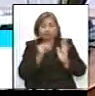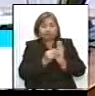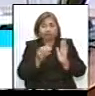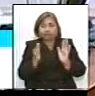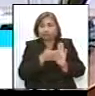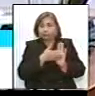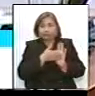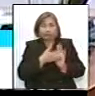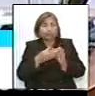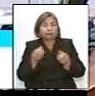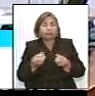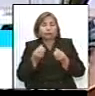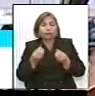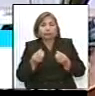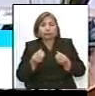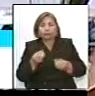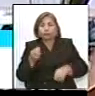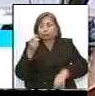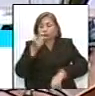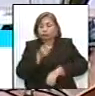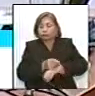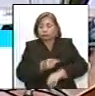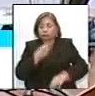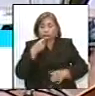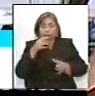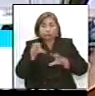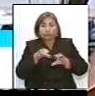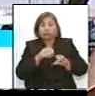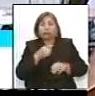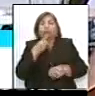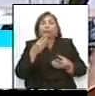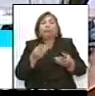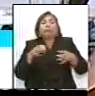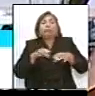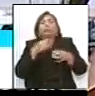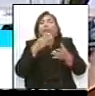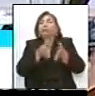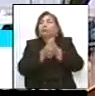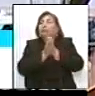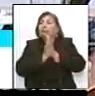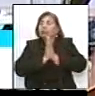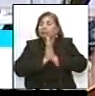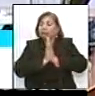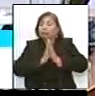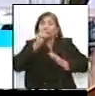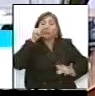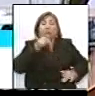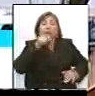ponen como la persona que formula la acusación, sino como la que está solicitando que esa noticia se investigue.